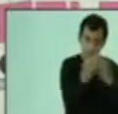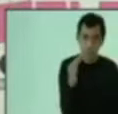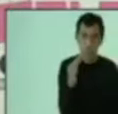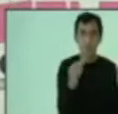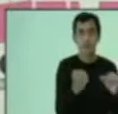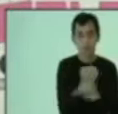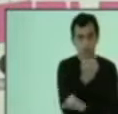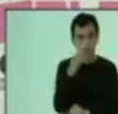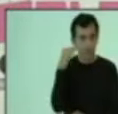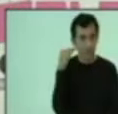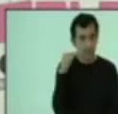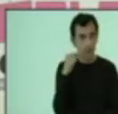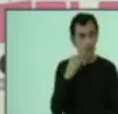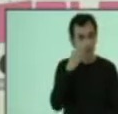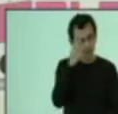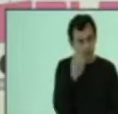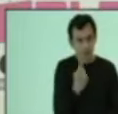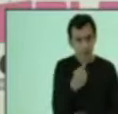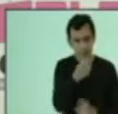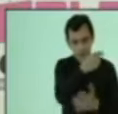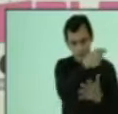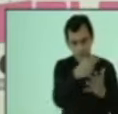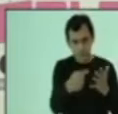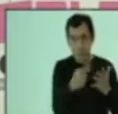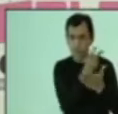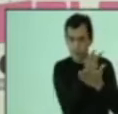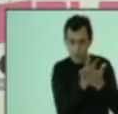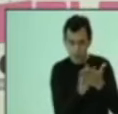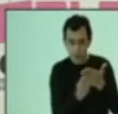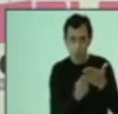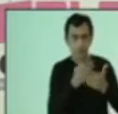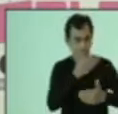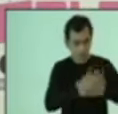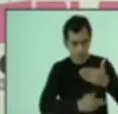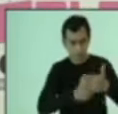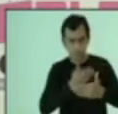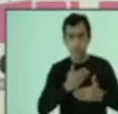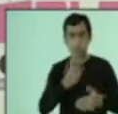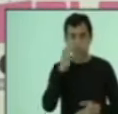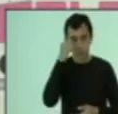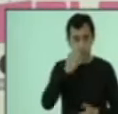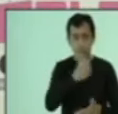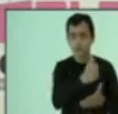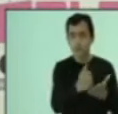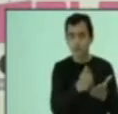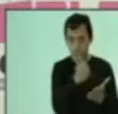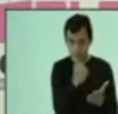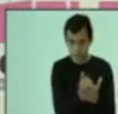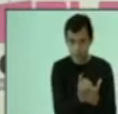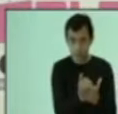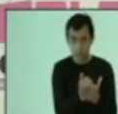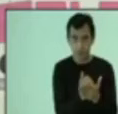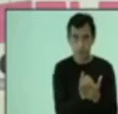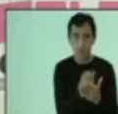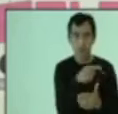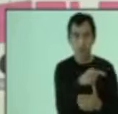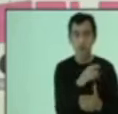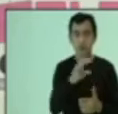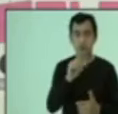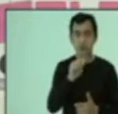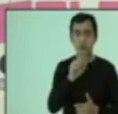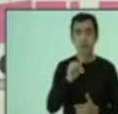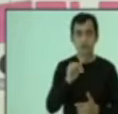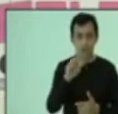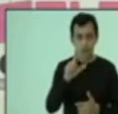Estado, para las actualizaciones de los programas y planes de desarrollo para la zona metropolitana, a la cual también pertenece el municipio de